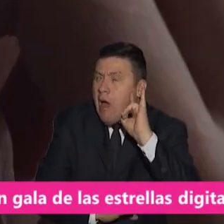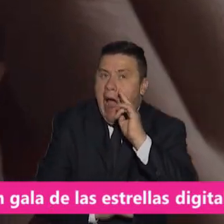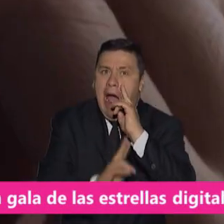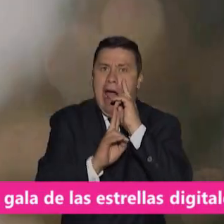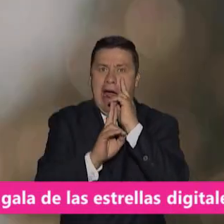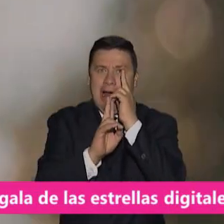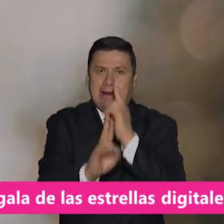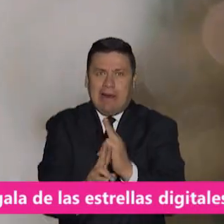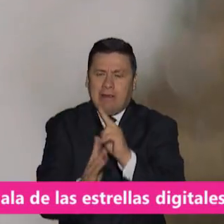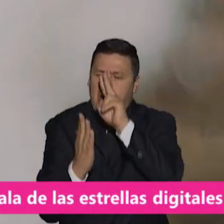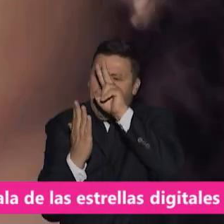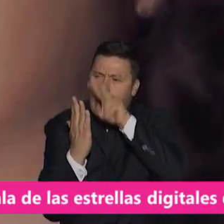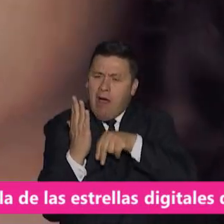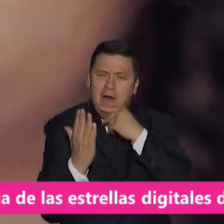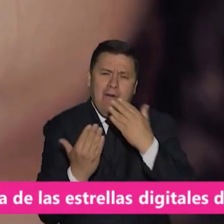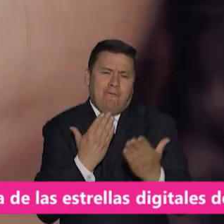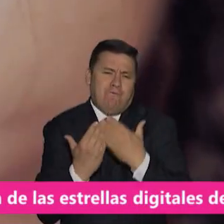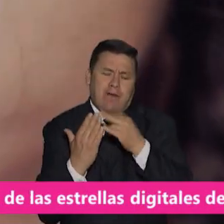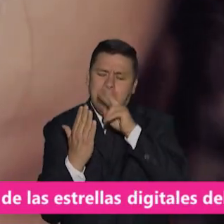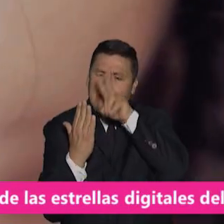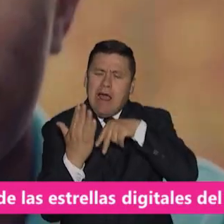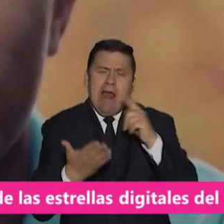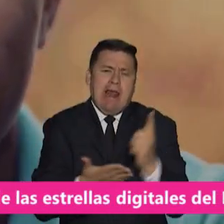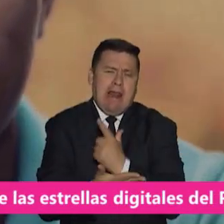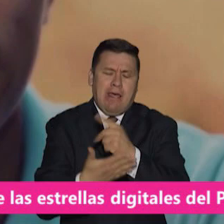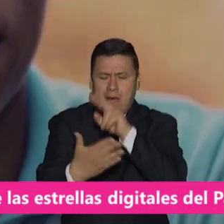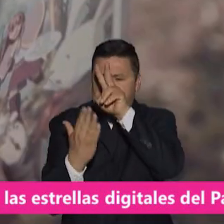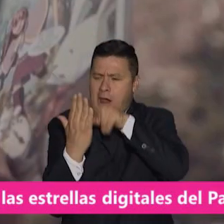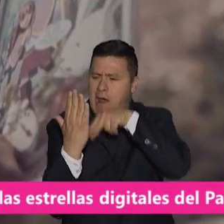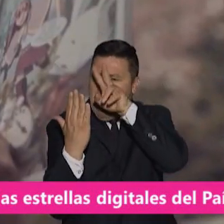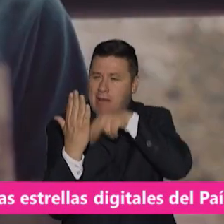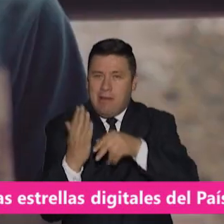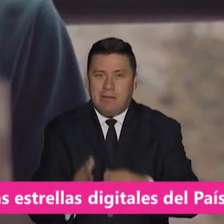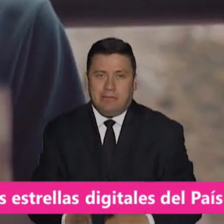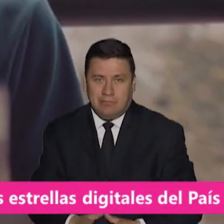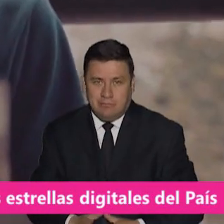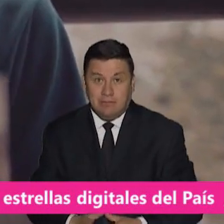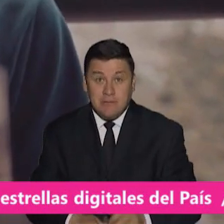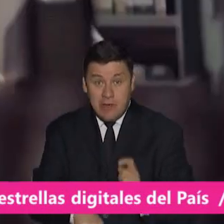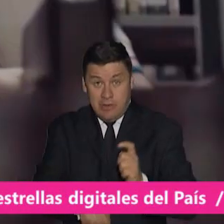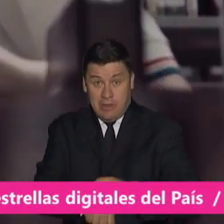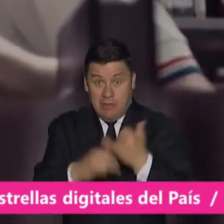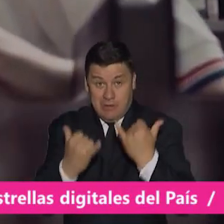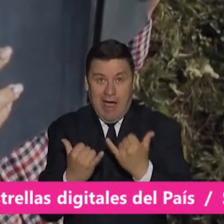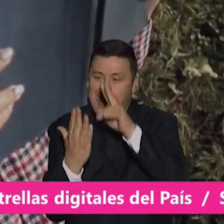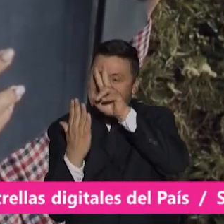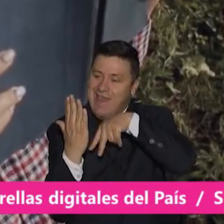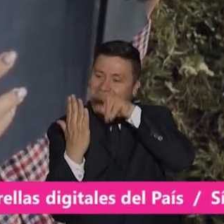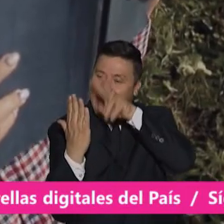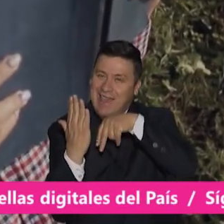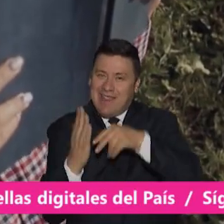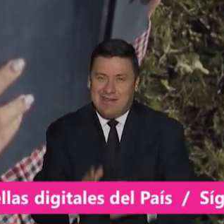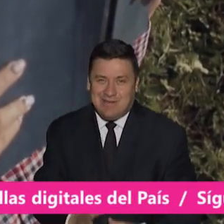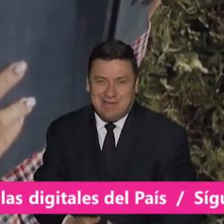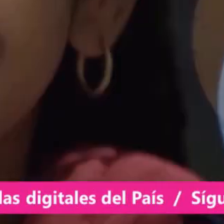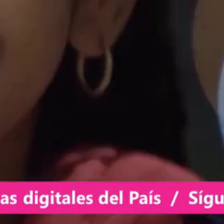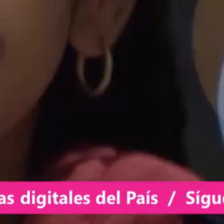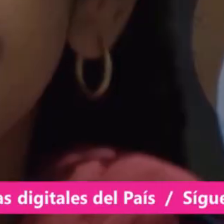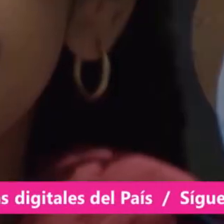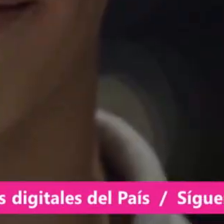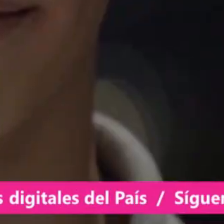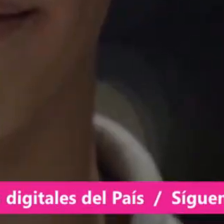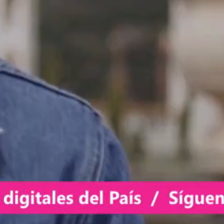jueves de 2 a 3 de la tarde y prepara tus oídos para reconocerte en cada episodio y fascinarte con los libros y la